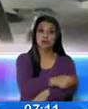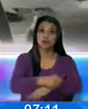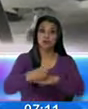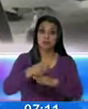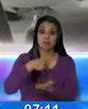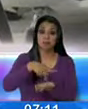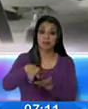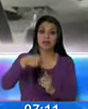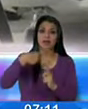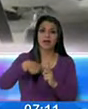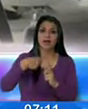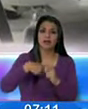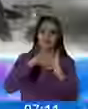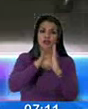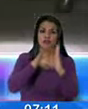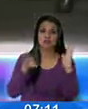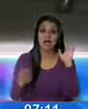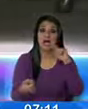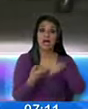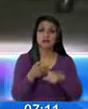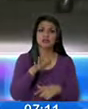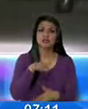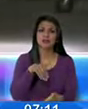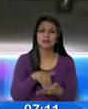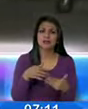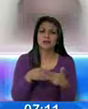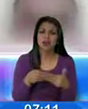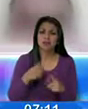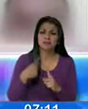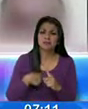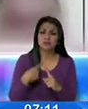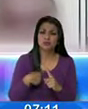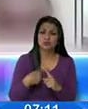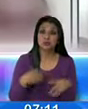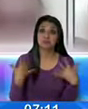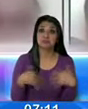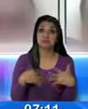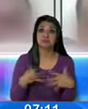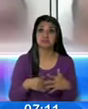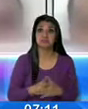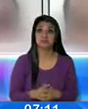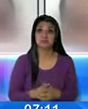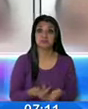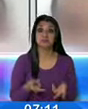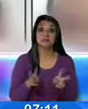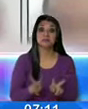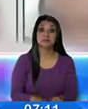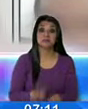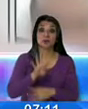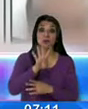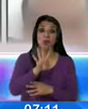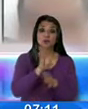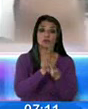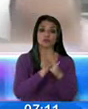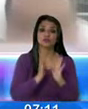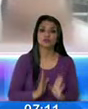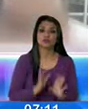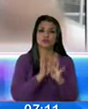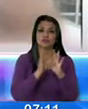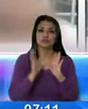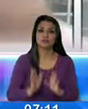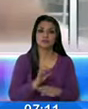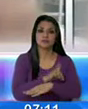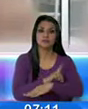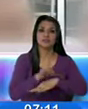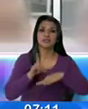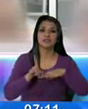el alquiler de departamentos hasta en $5,000 mensuales. En ese proceso también están implicados 4 funcionarios de la Dirección